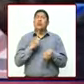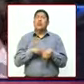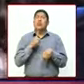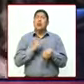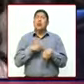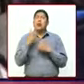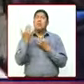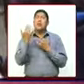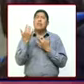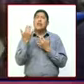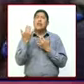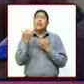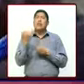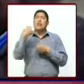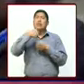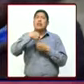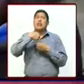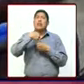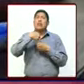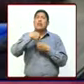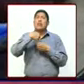hay que esperar para empadronarse?